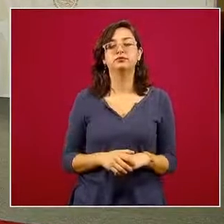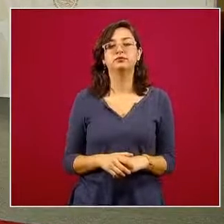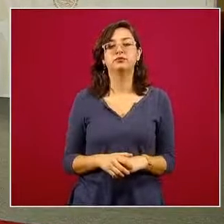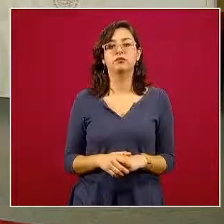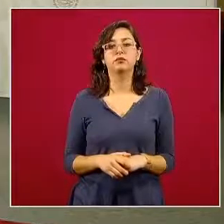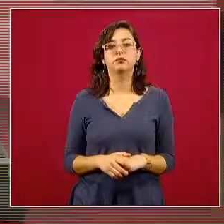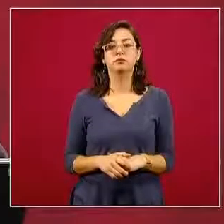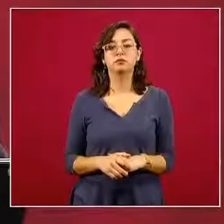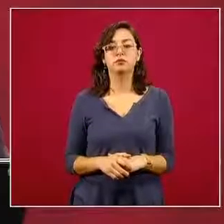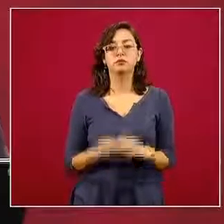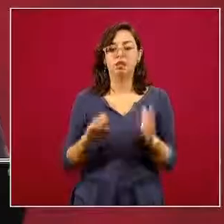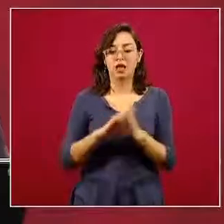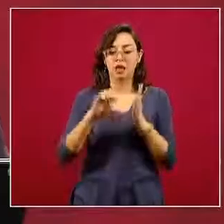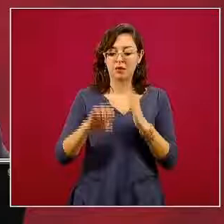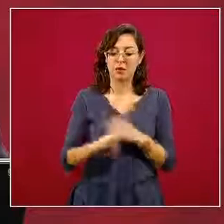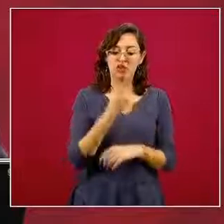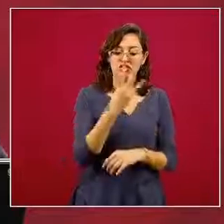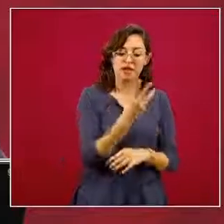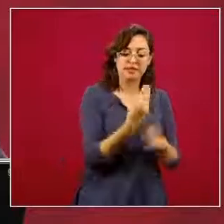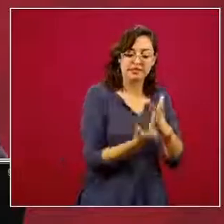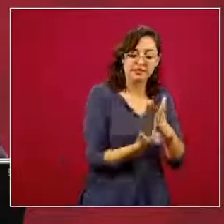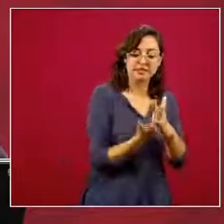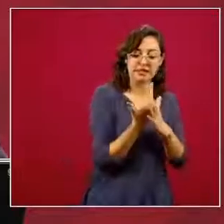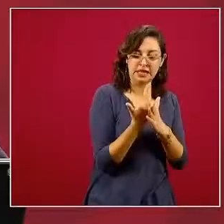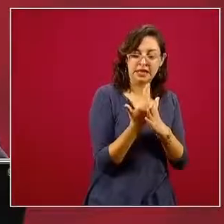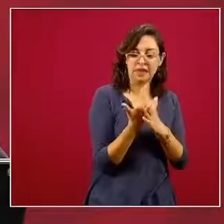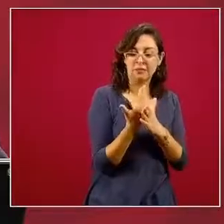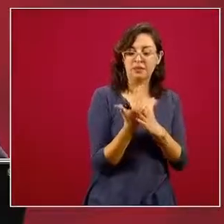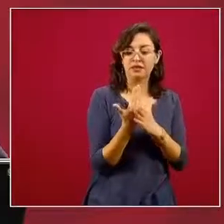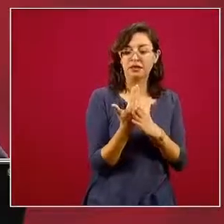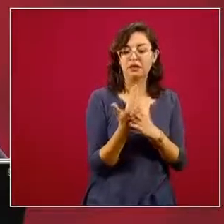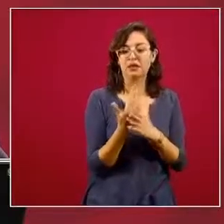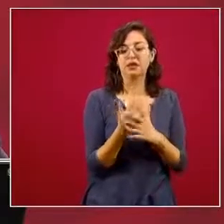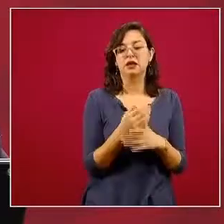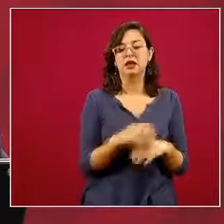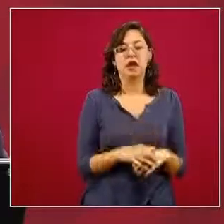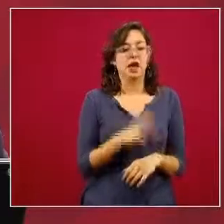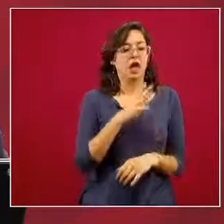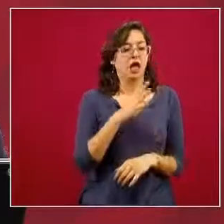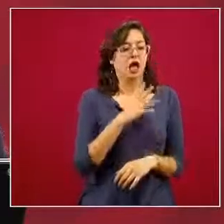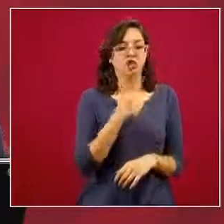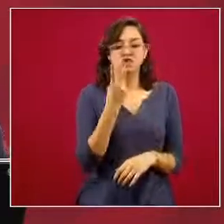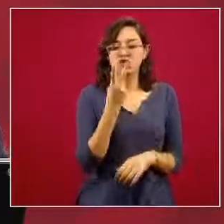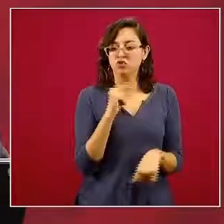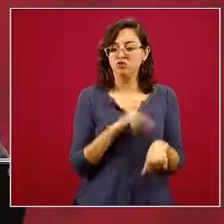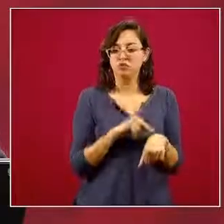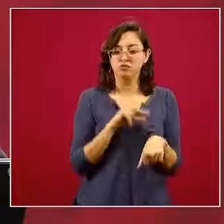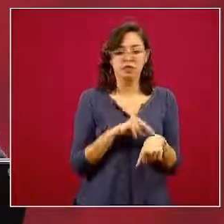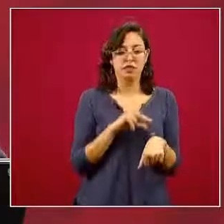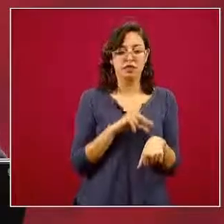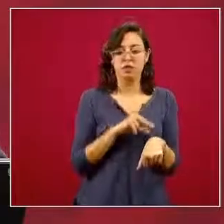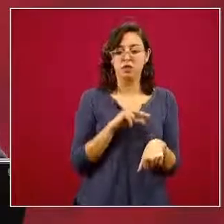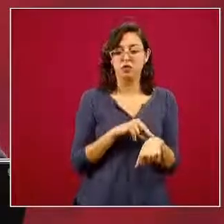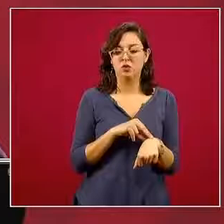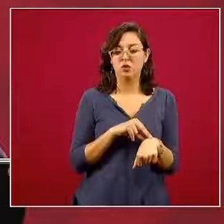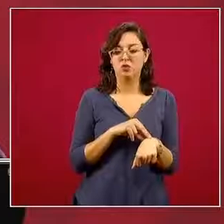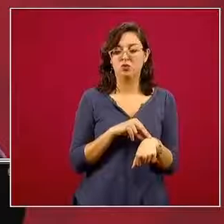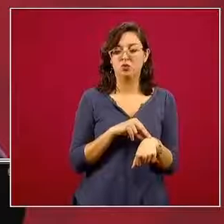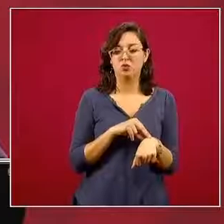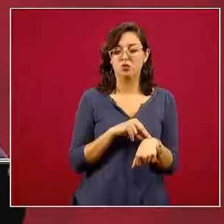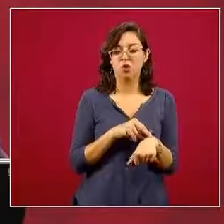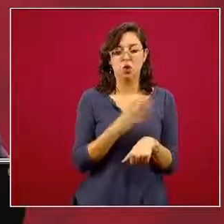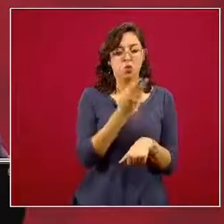donde tenemos 3 de la mañana, se está en la guardia, hay 2 médicos residentes, un adscrito,